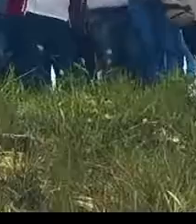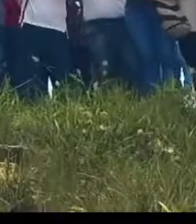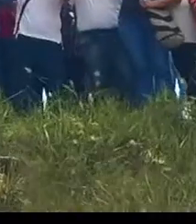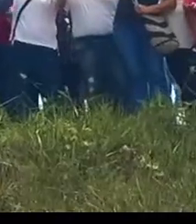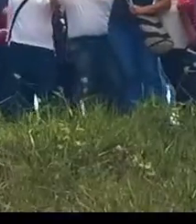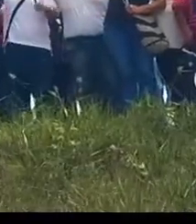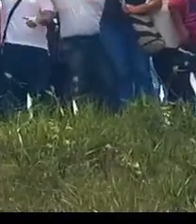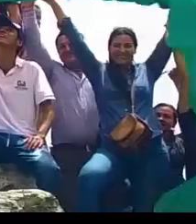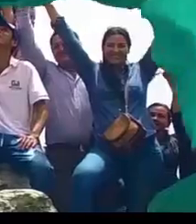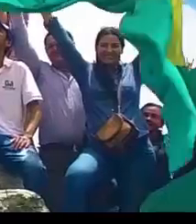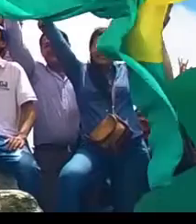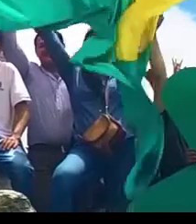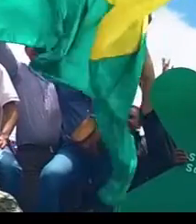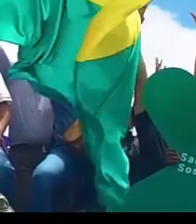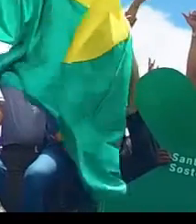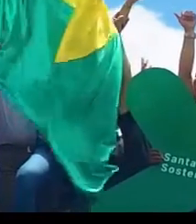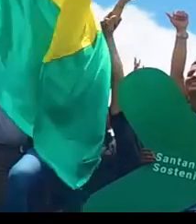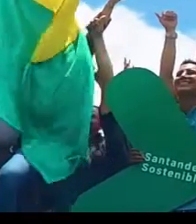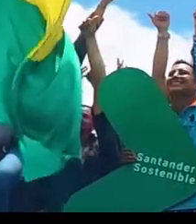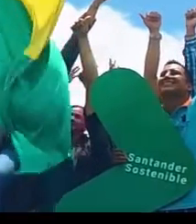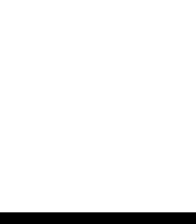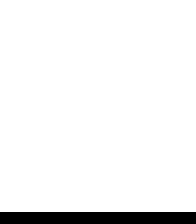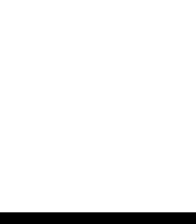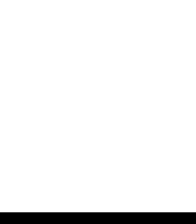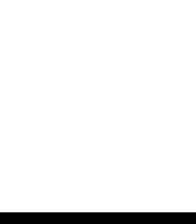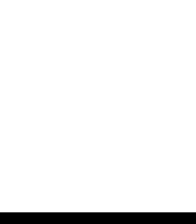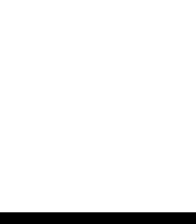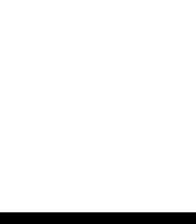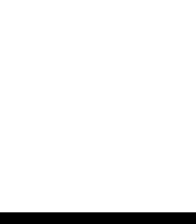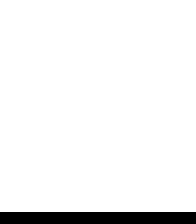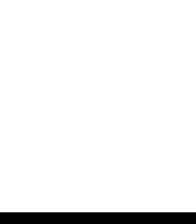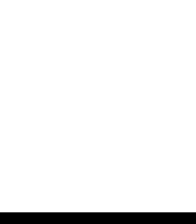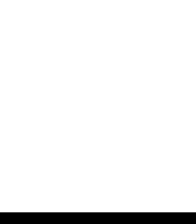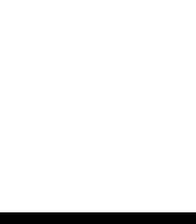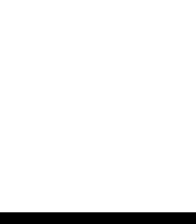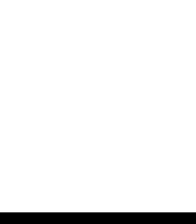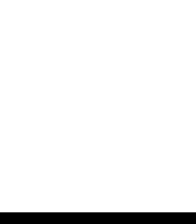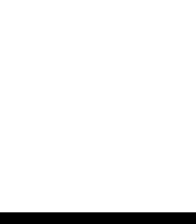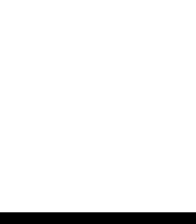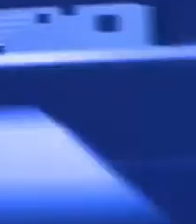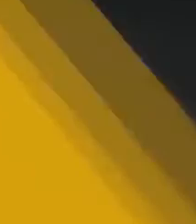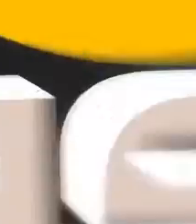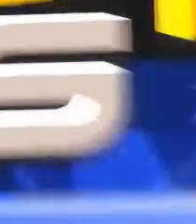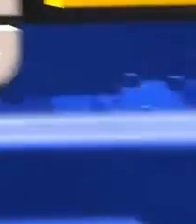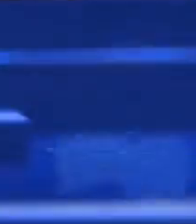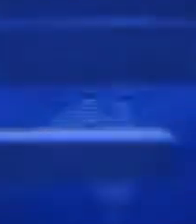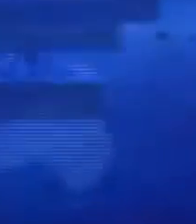es que en Santander vamos adelante. Gobernación de Santander. Santander nos une.